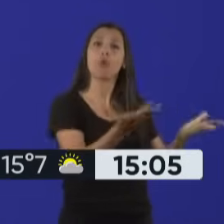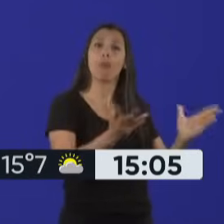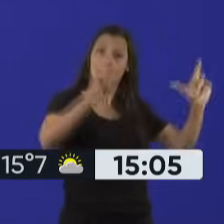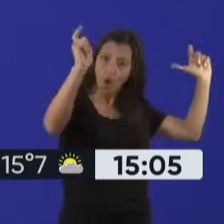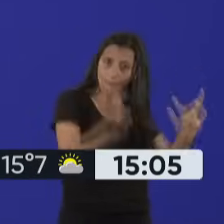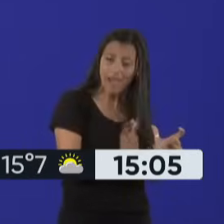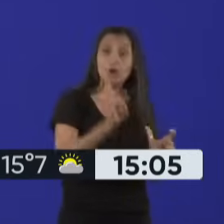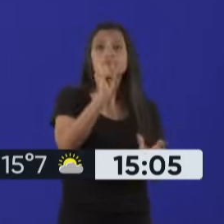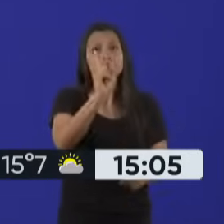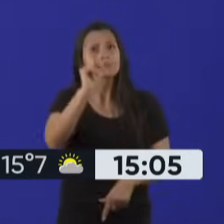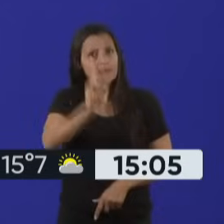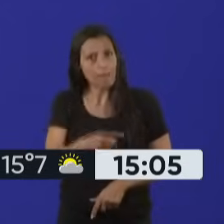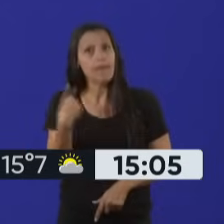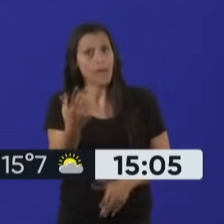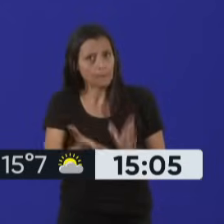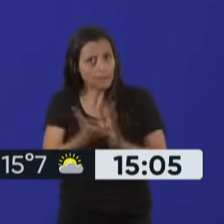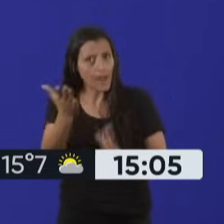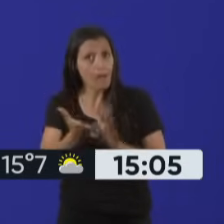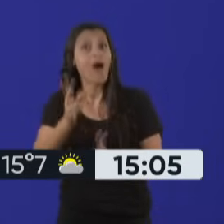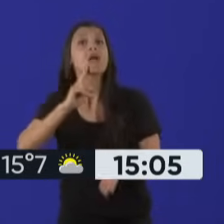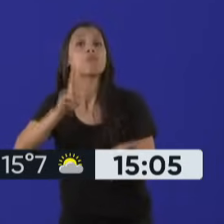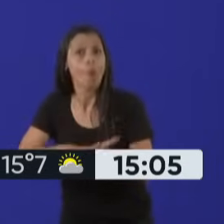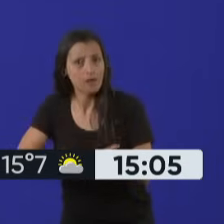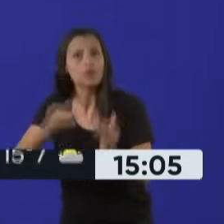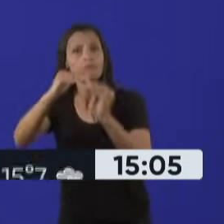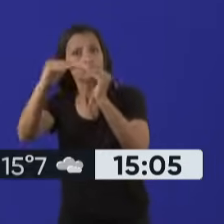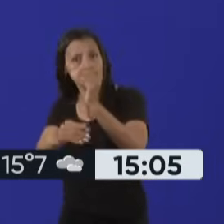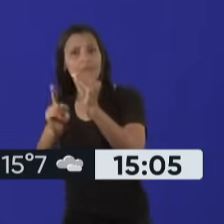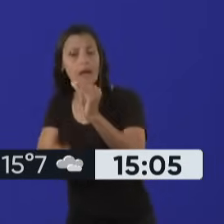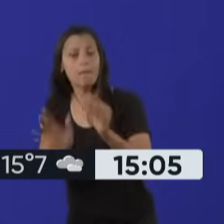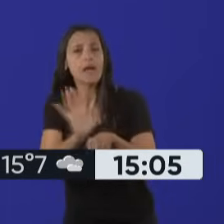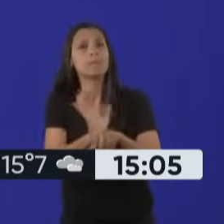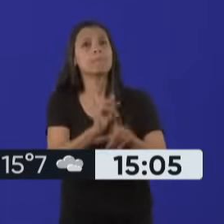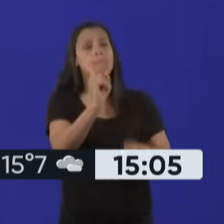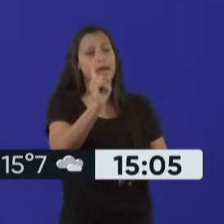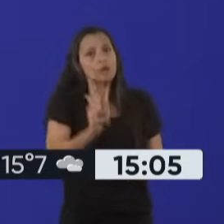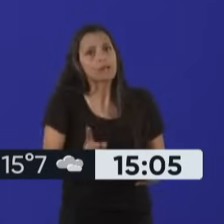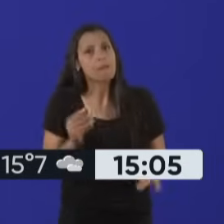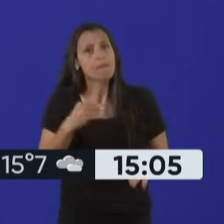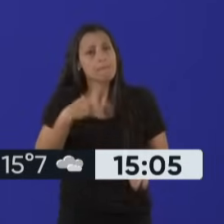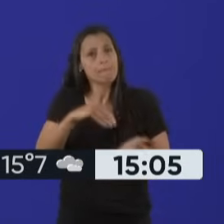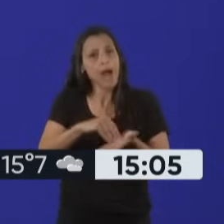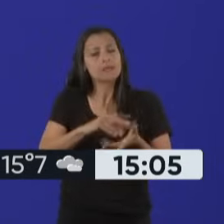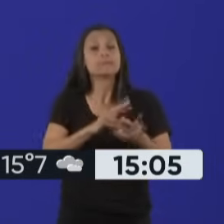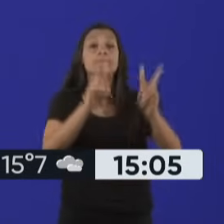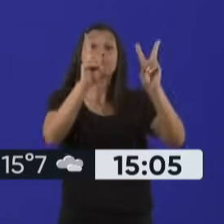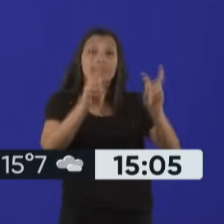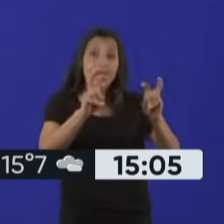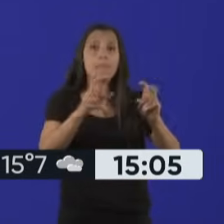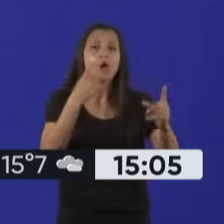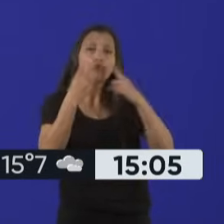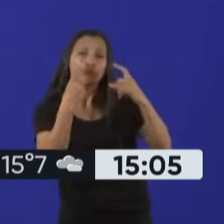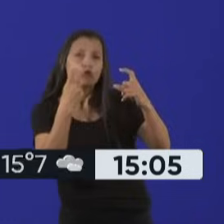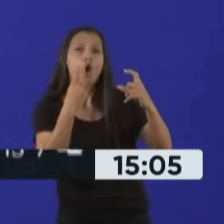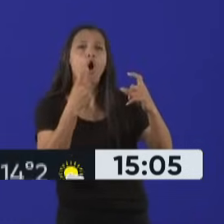a bajar también los impuestos, sino que además en materia de